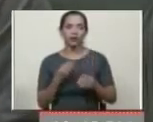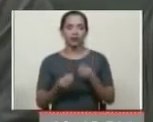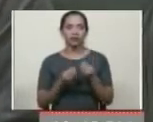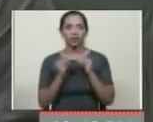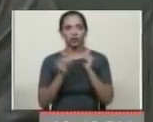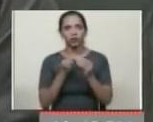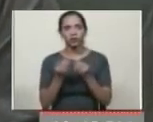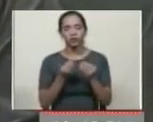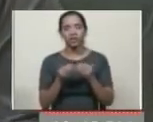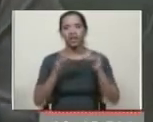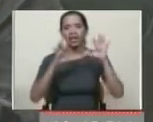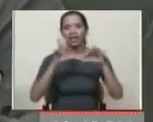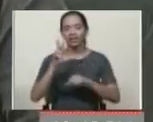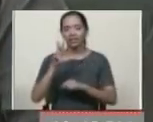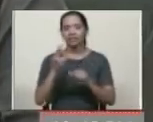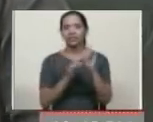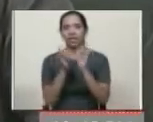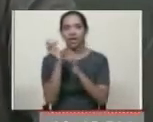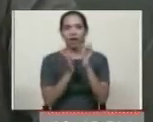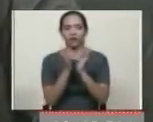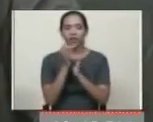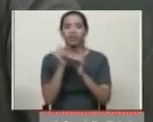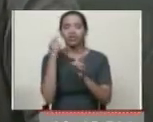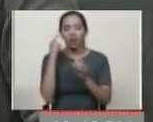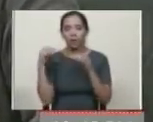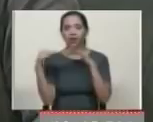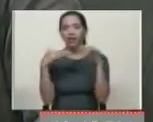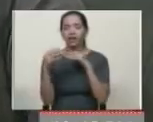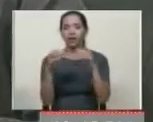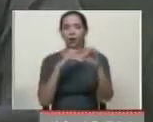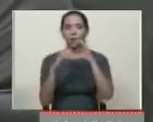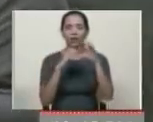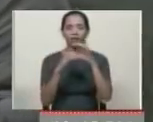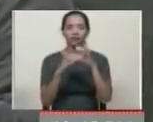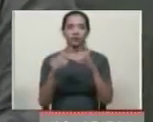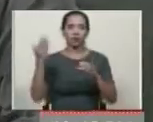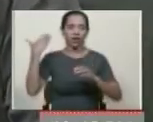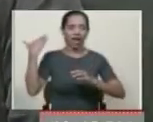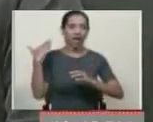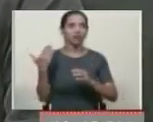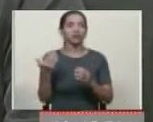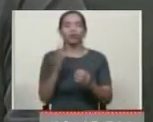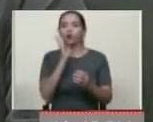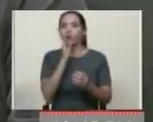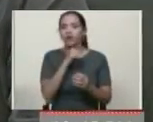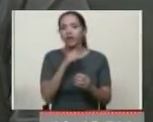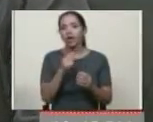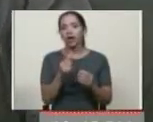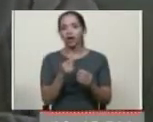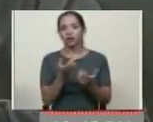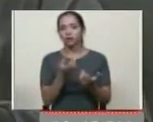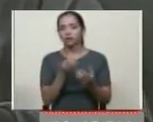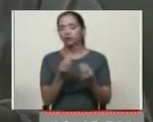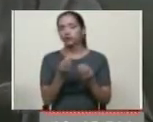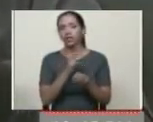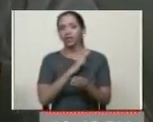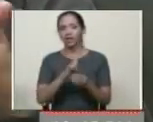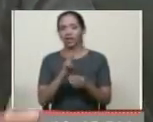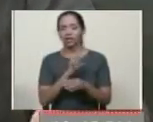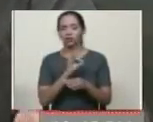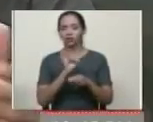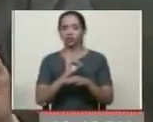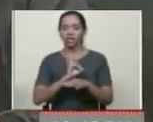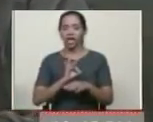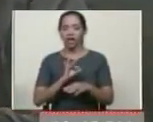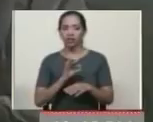al 13 de abril, como ese día en el que la guerrilla comunicacional, el Radio Bembe, en aquel entonces no habían tantas redes sociales, bueno, fue lo que